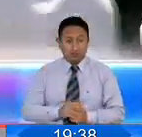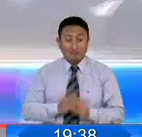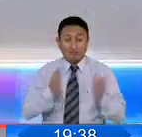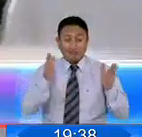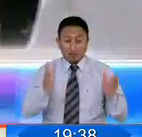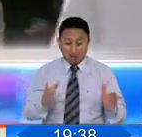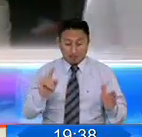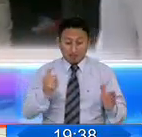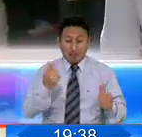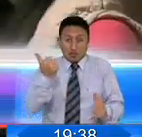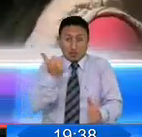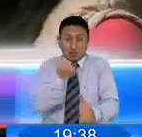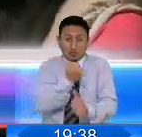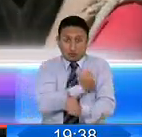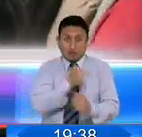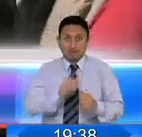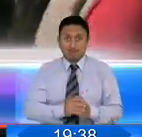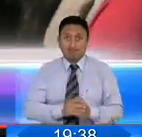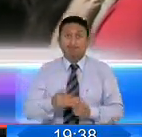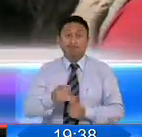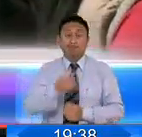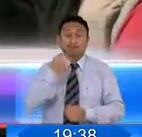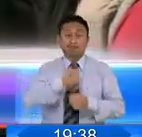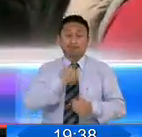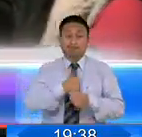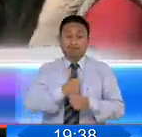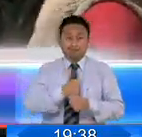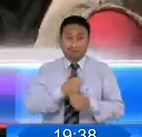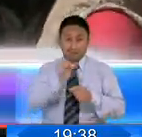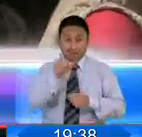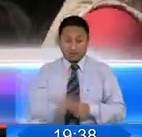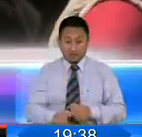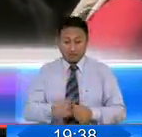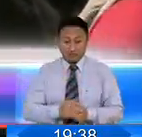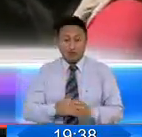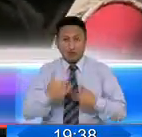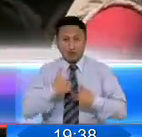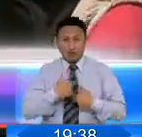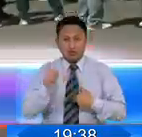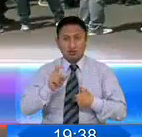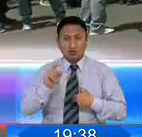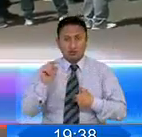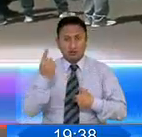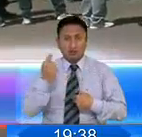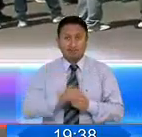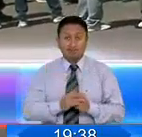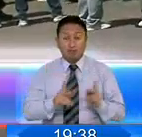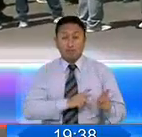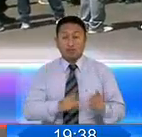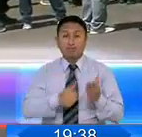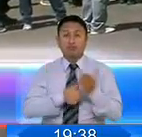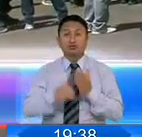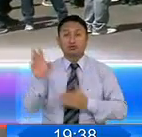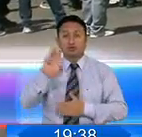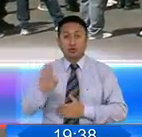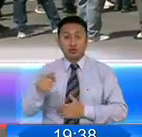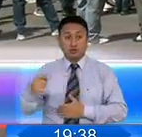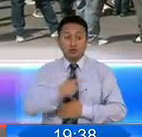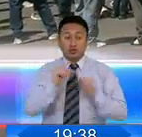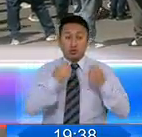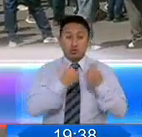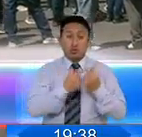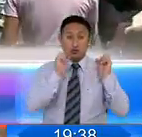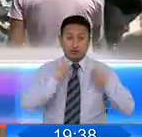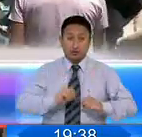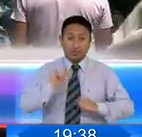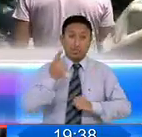de vacunación. Según los trabajadores de la salud, son personas vulnerables. En el plan del Ministerio de Salud consta este grupo para la